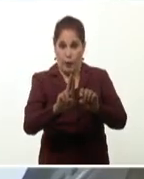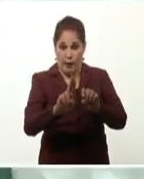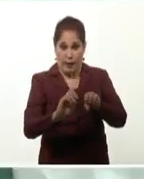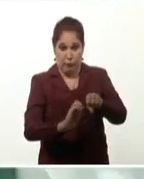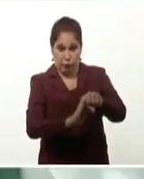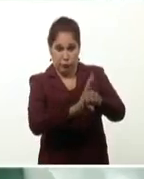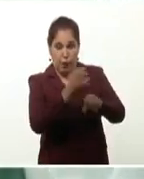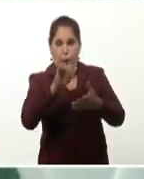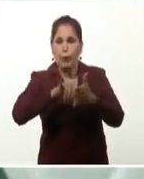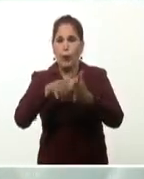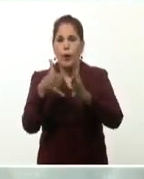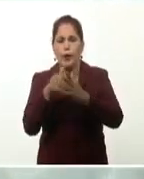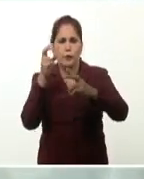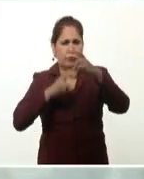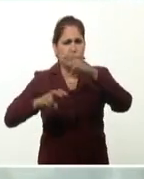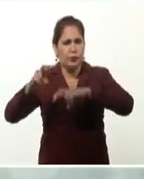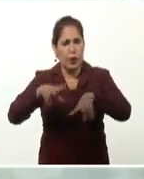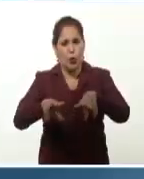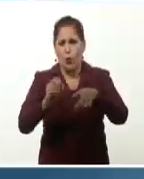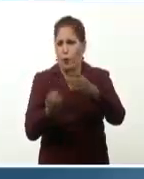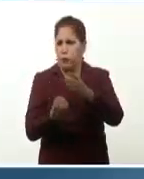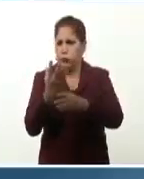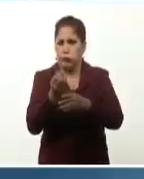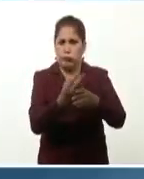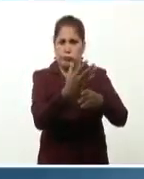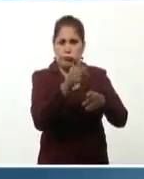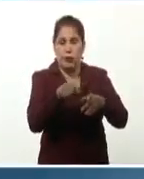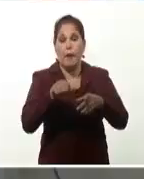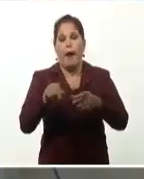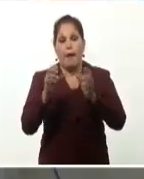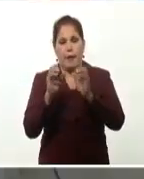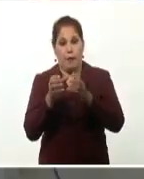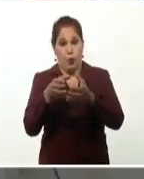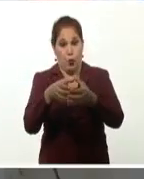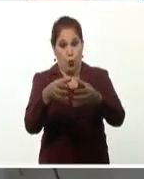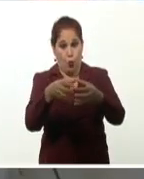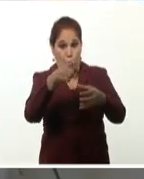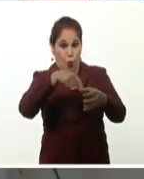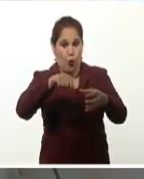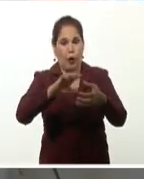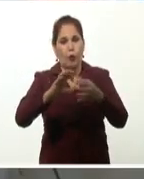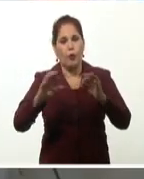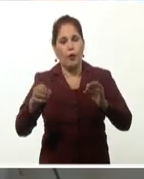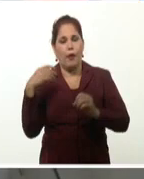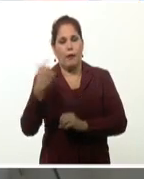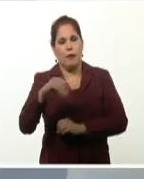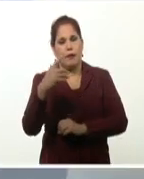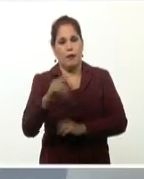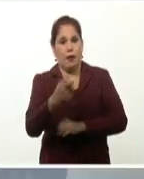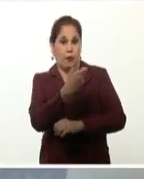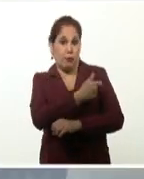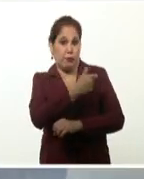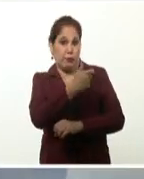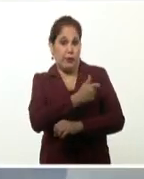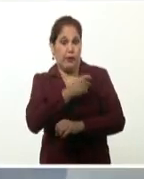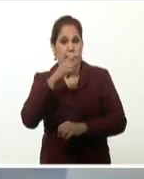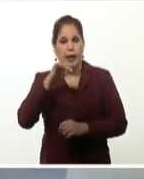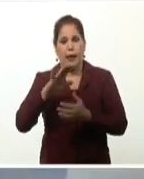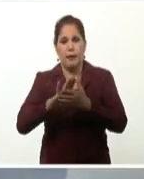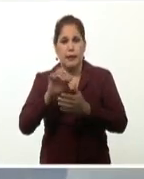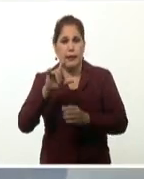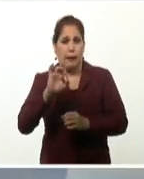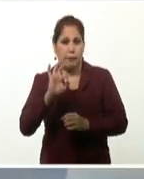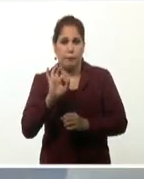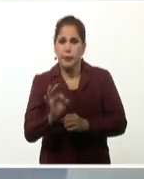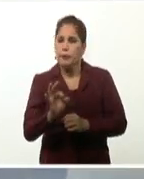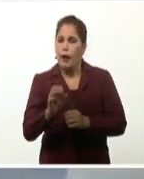nuevos proyectos de investigación se consolidan y es el Centro Nacional Coordinador de Ensayos Clínicos, CENSEC,